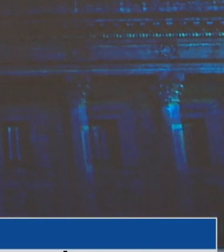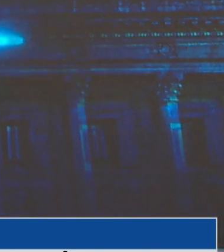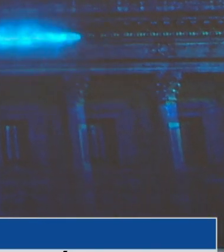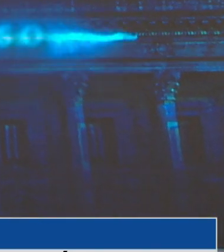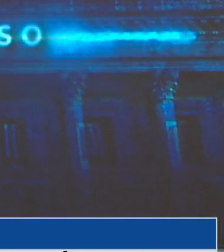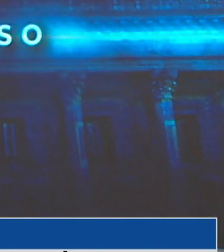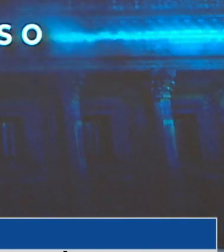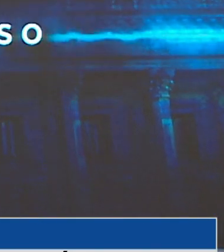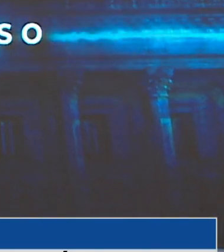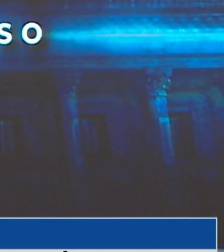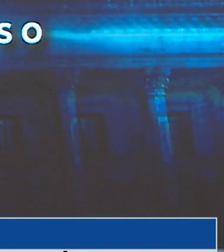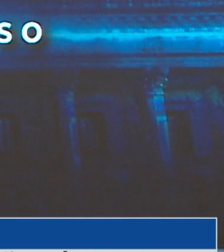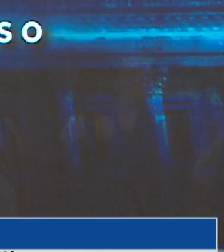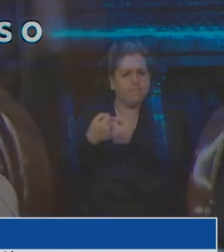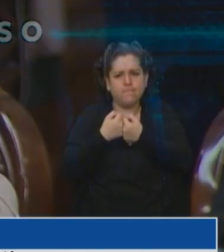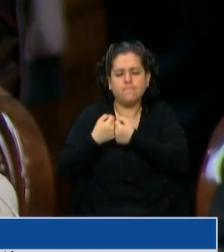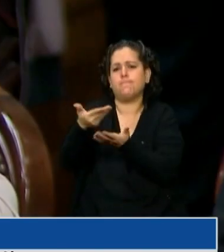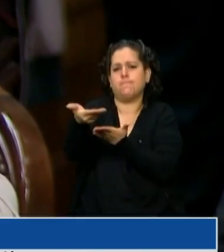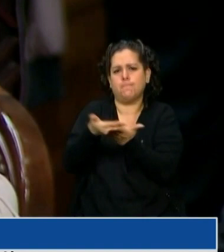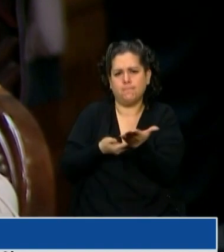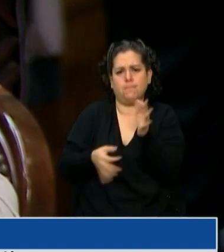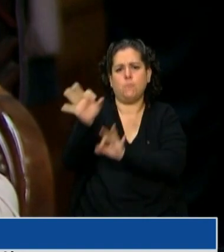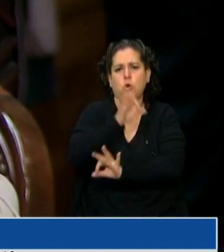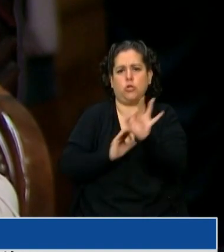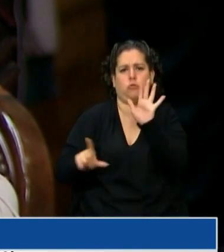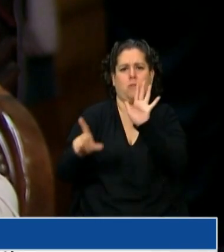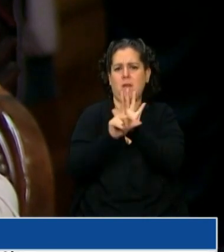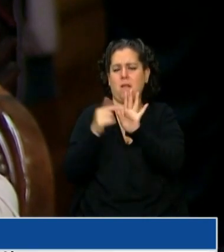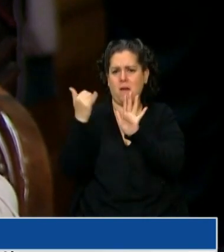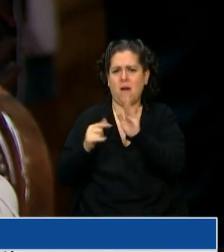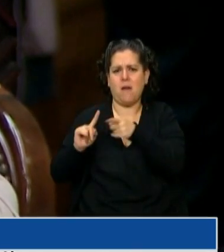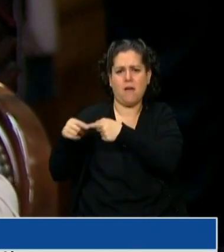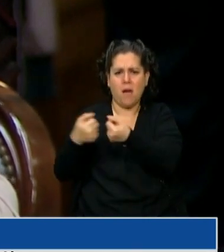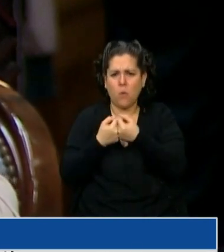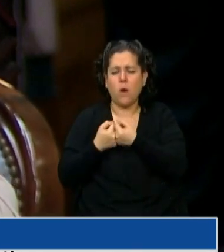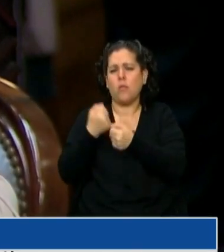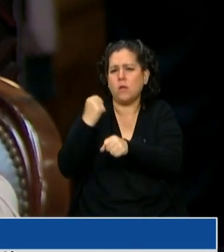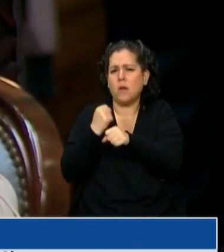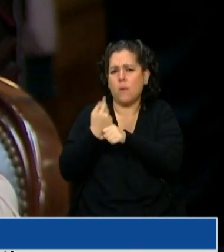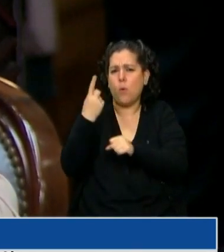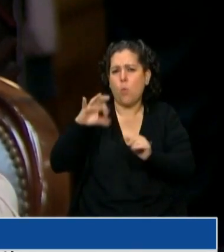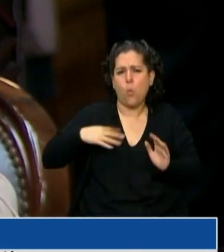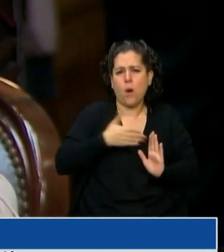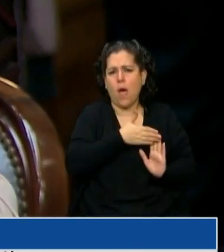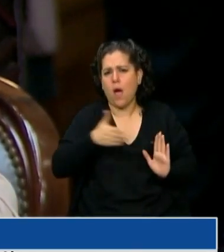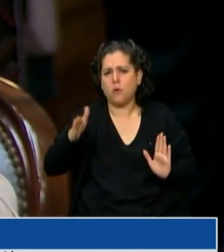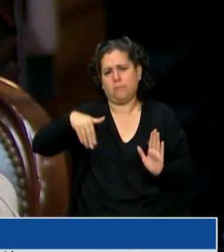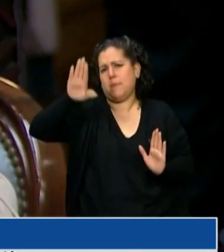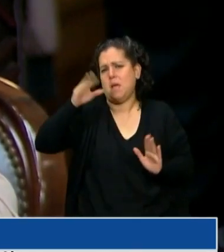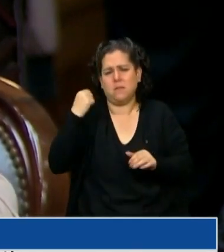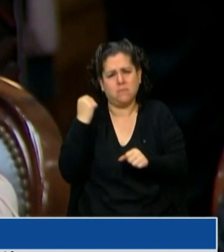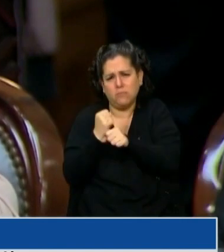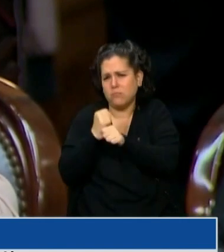el día de la sesión. Un proyecto de consenso, un proyecto que trabajamos durante más de un año,